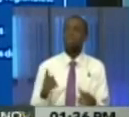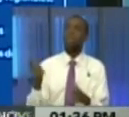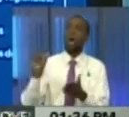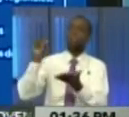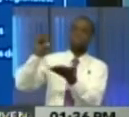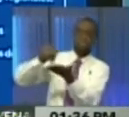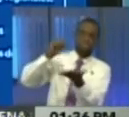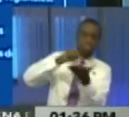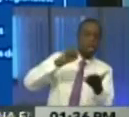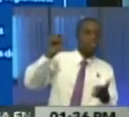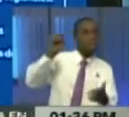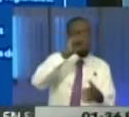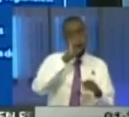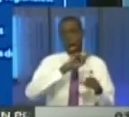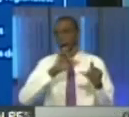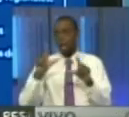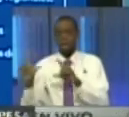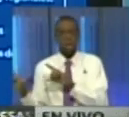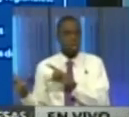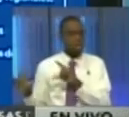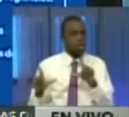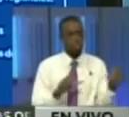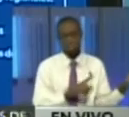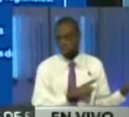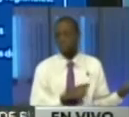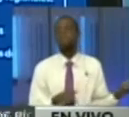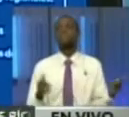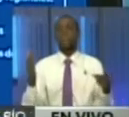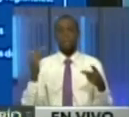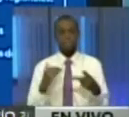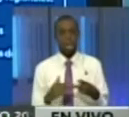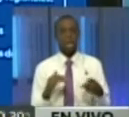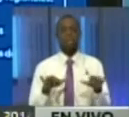definitivo, tenemos el acondicionamiento de la herramienta